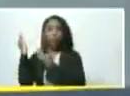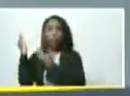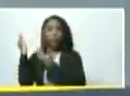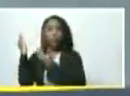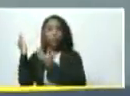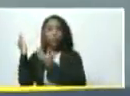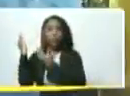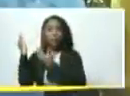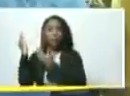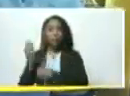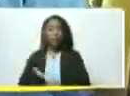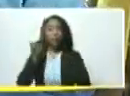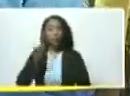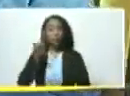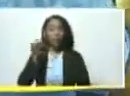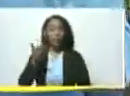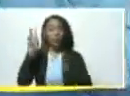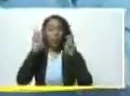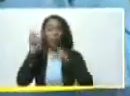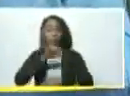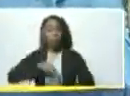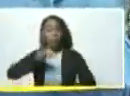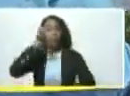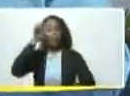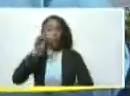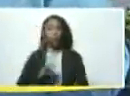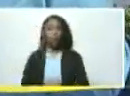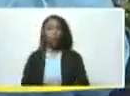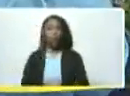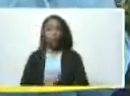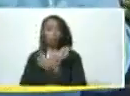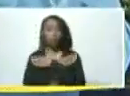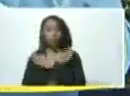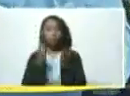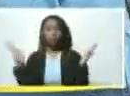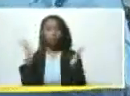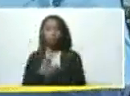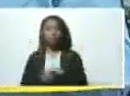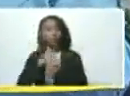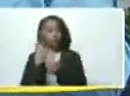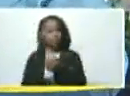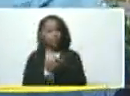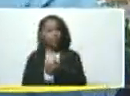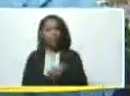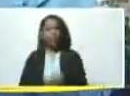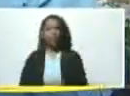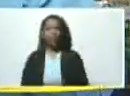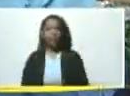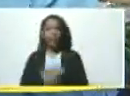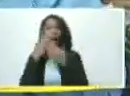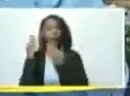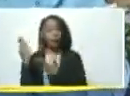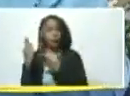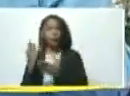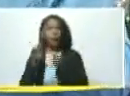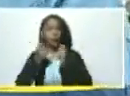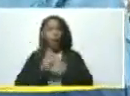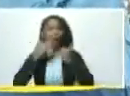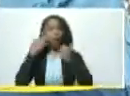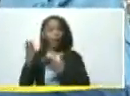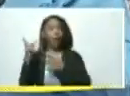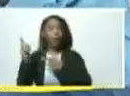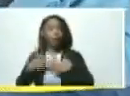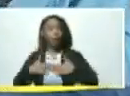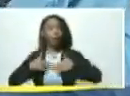Es clave la nueva espiritualidad, sí, presidente. La solidaridad, la hermandad. De eso se trata. Es lo que va a salvar al mundo,